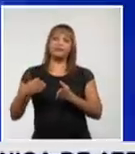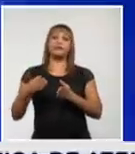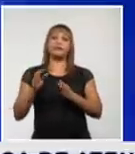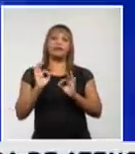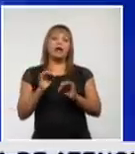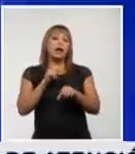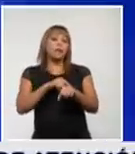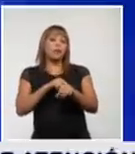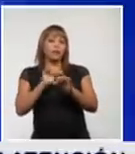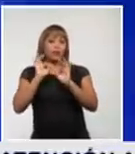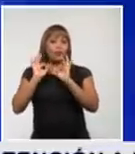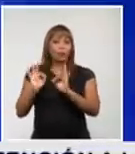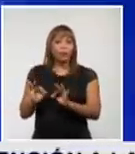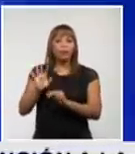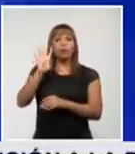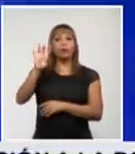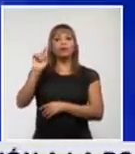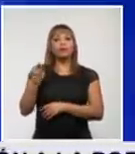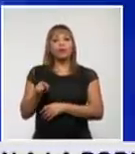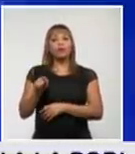momentos está en